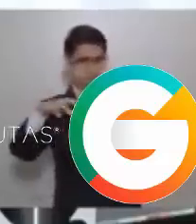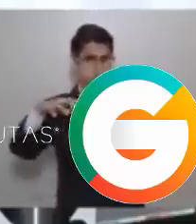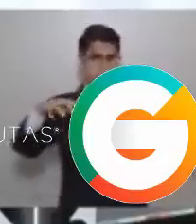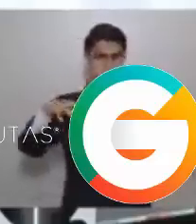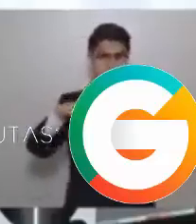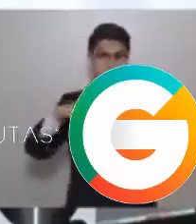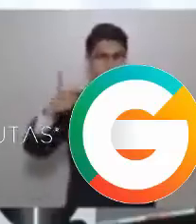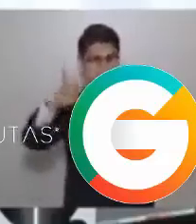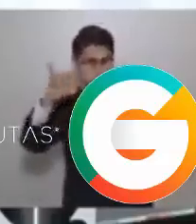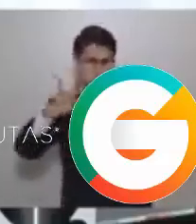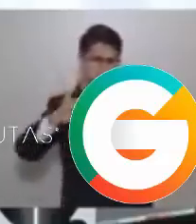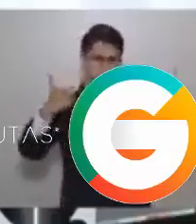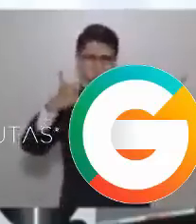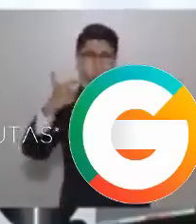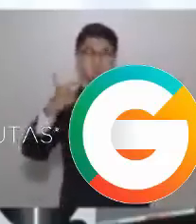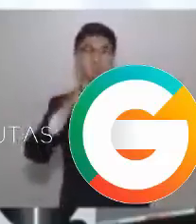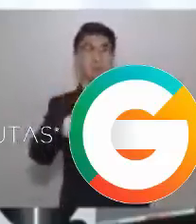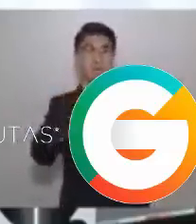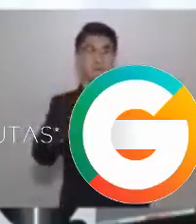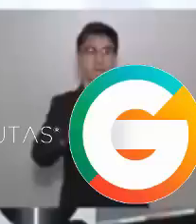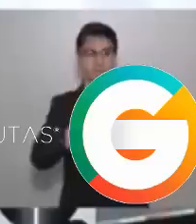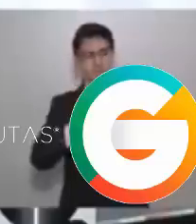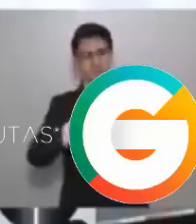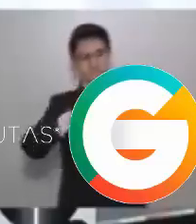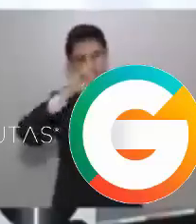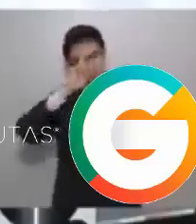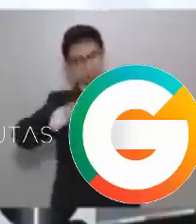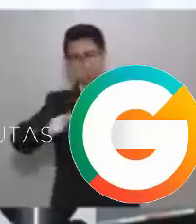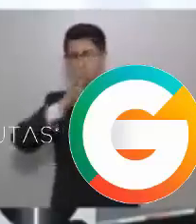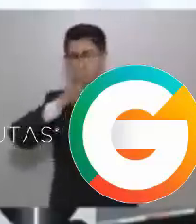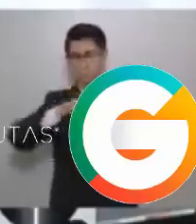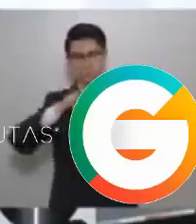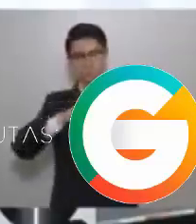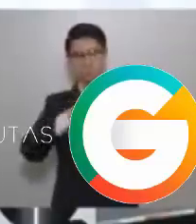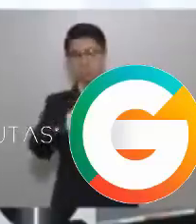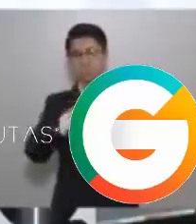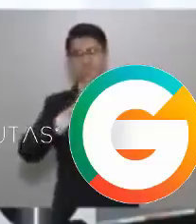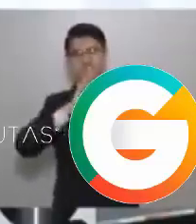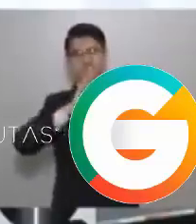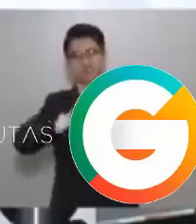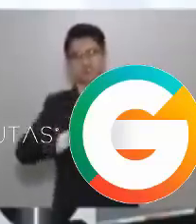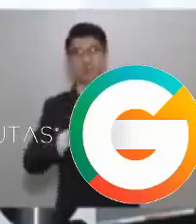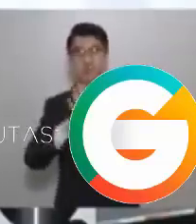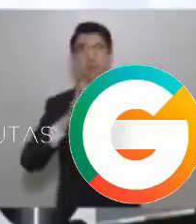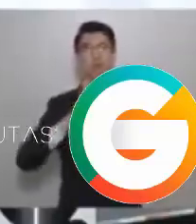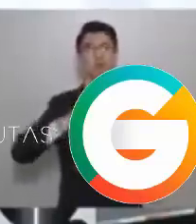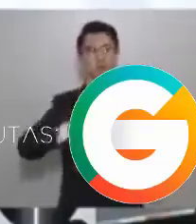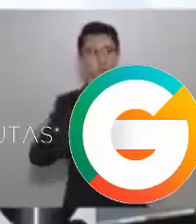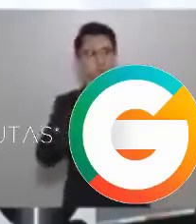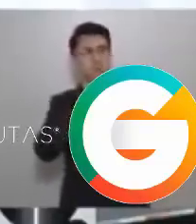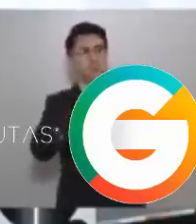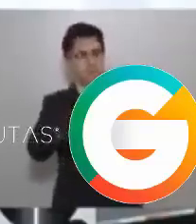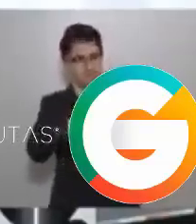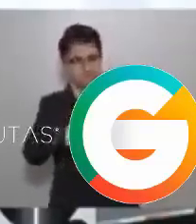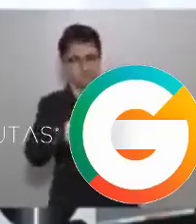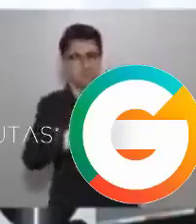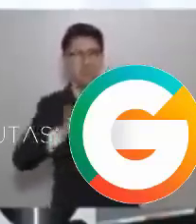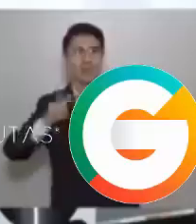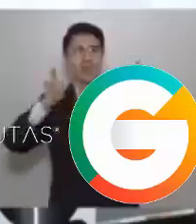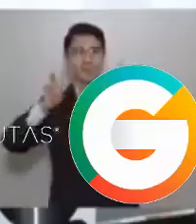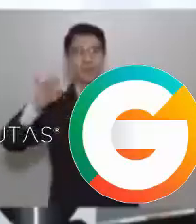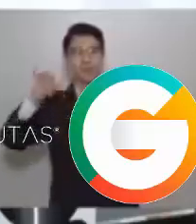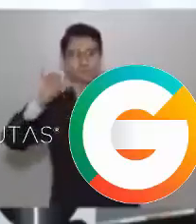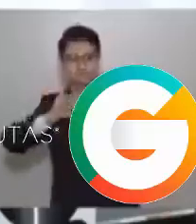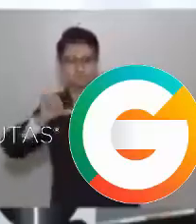totalidad. Contamos con diversos avances, sobre todo de dato forense y científico. Tenemos